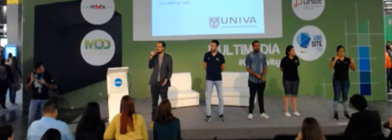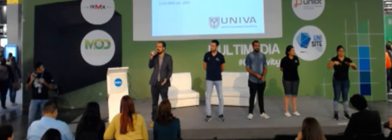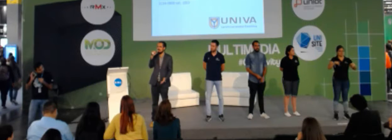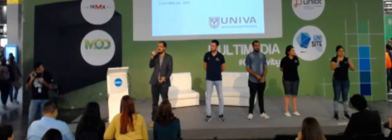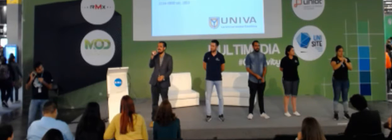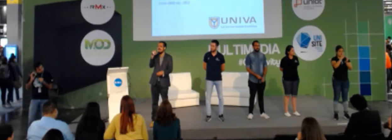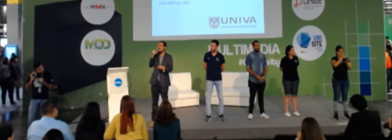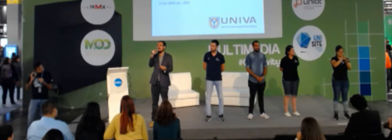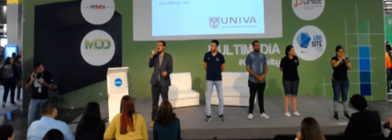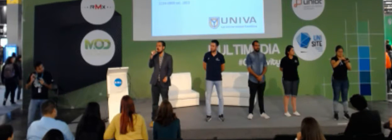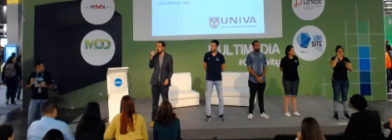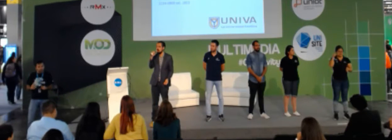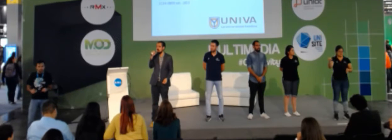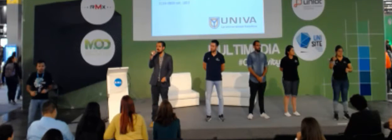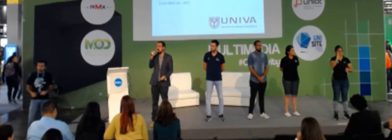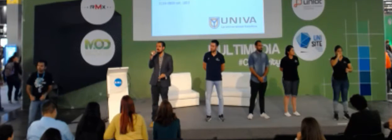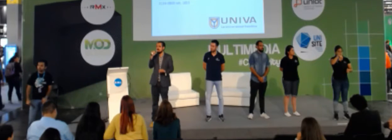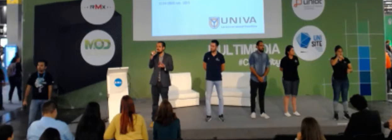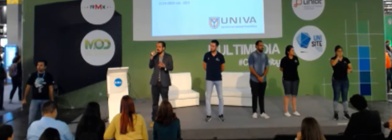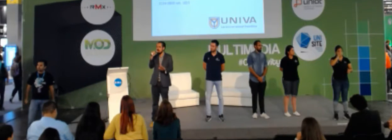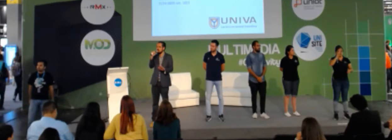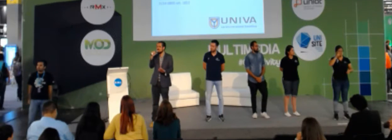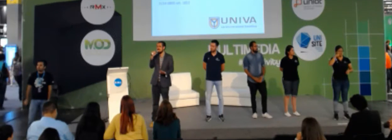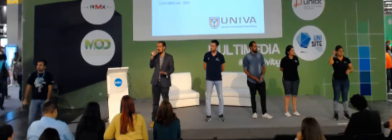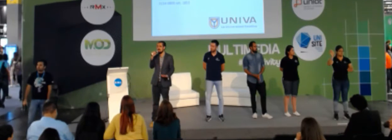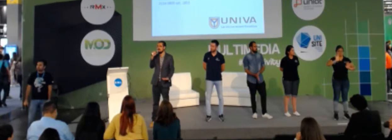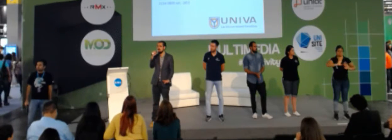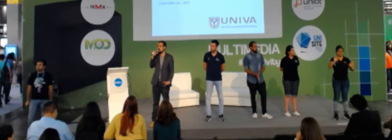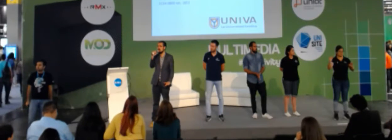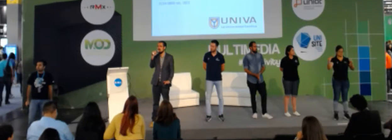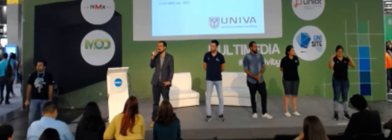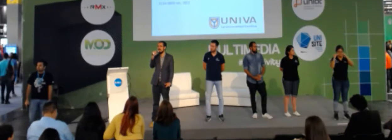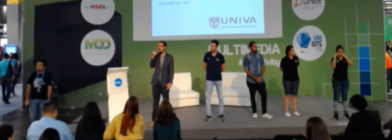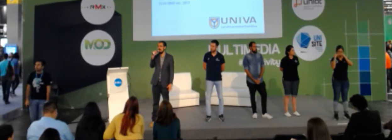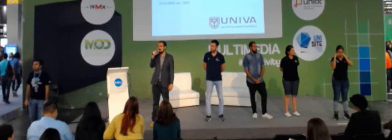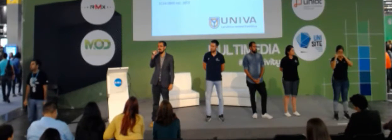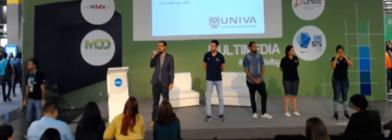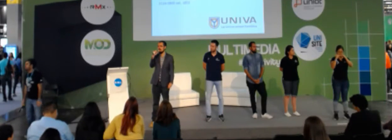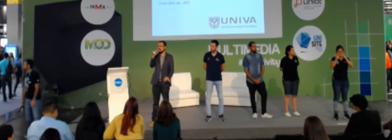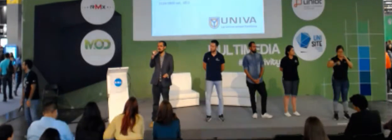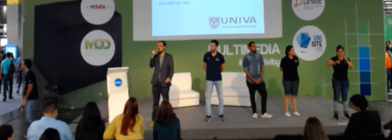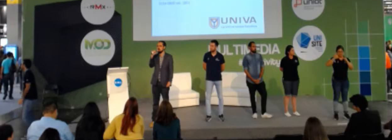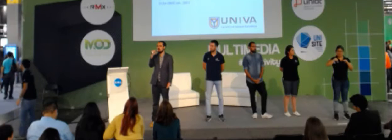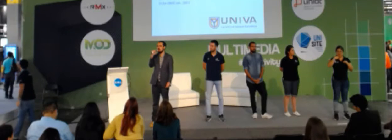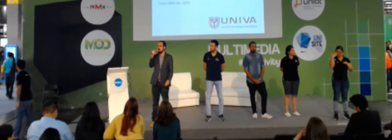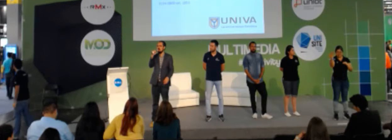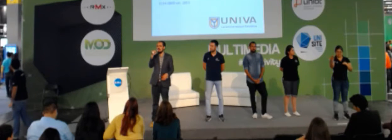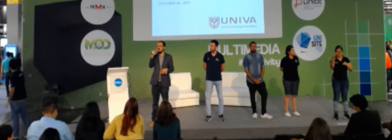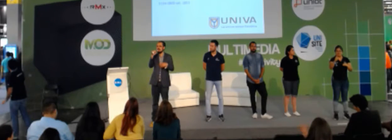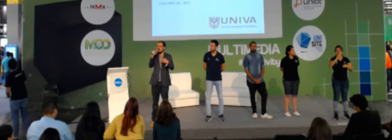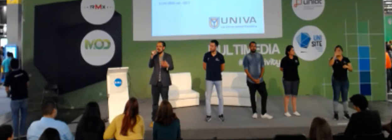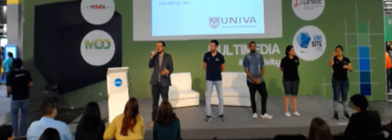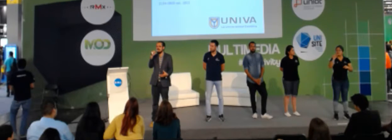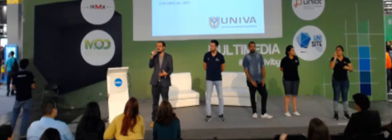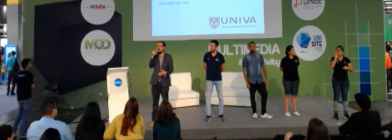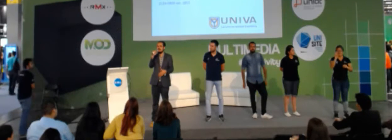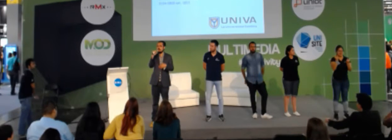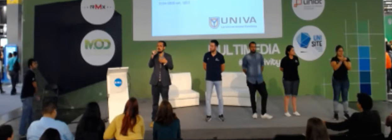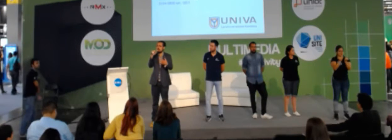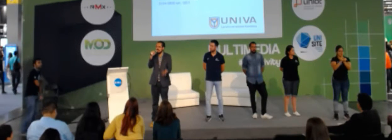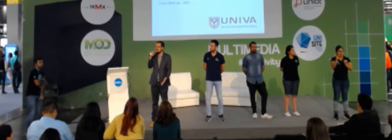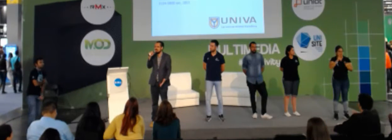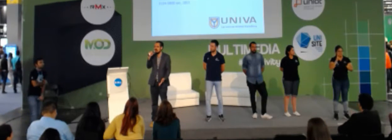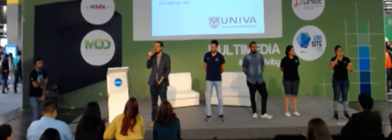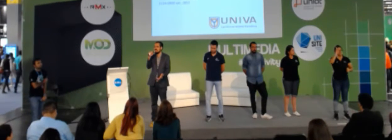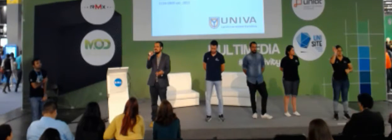con Discapacidad de la ONU. Podemos comenzar con ese punto, ¿no? Ver las semejanzas,